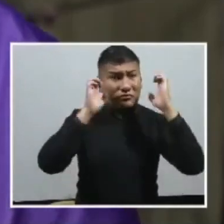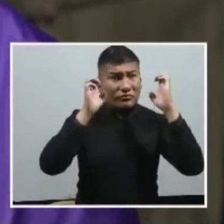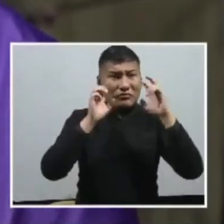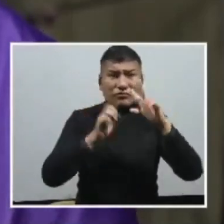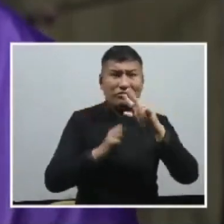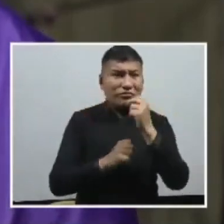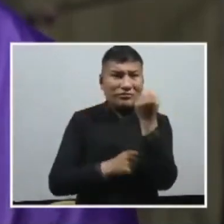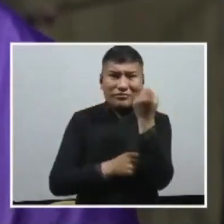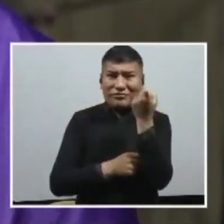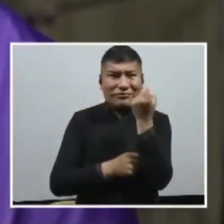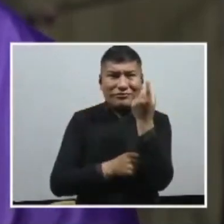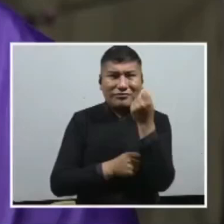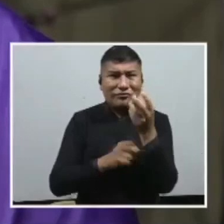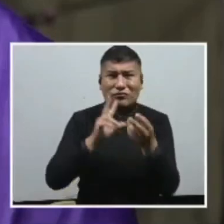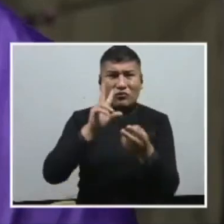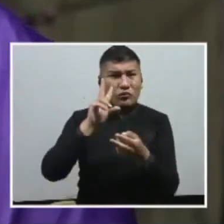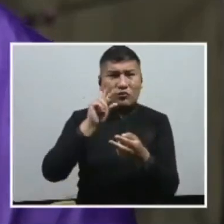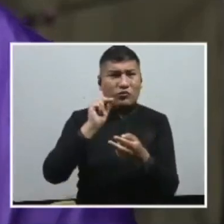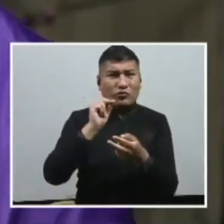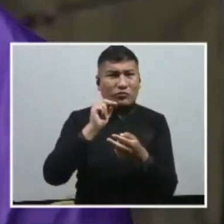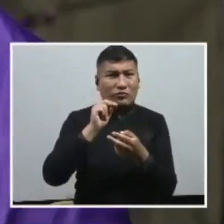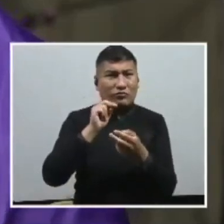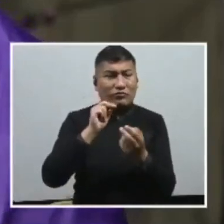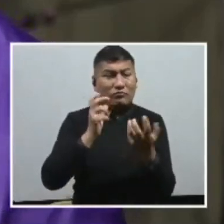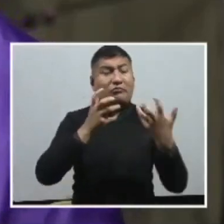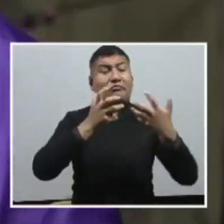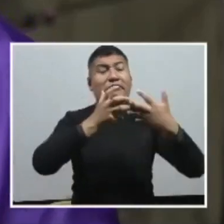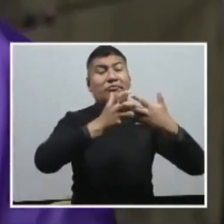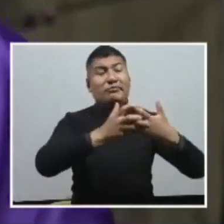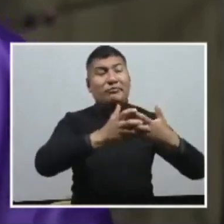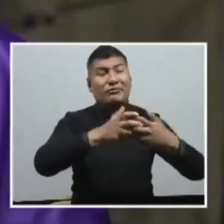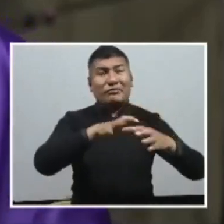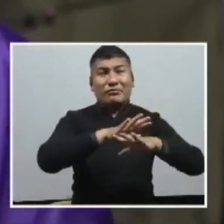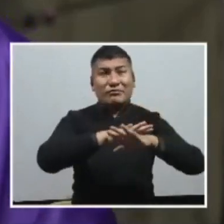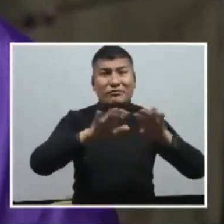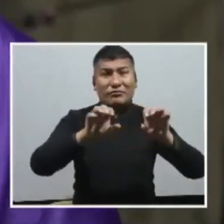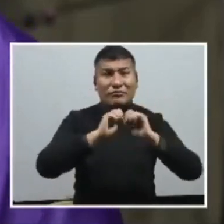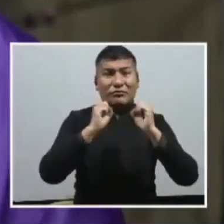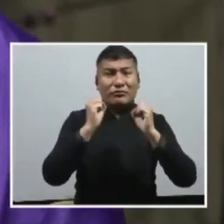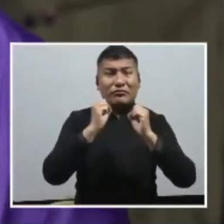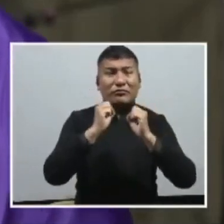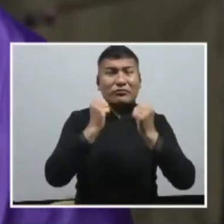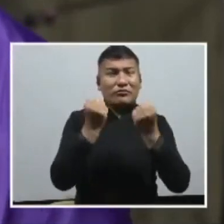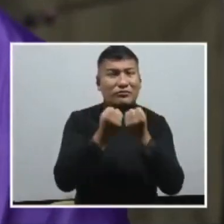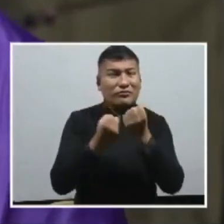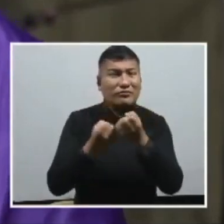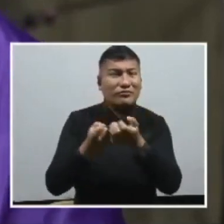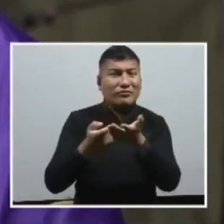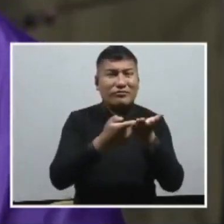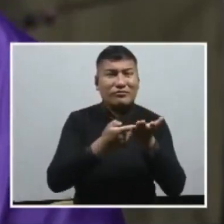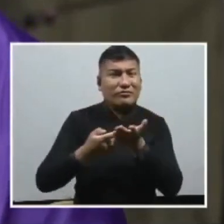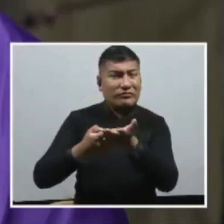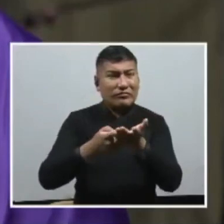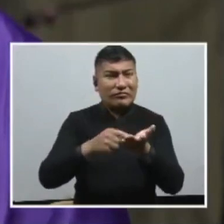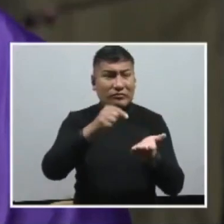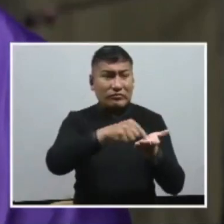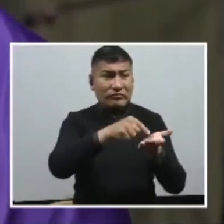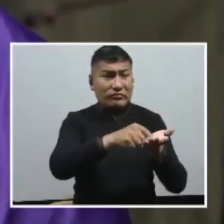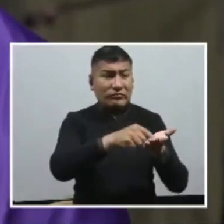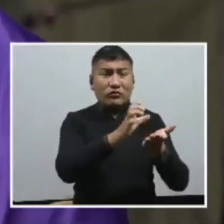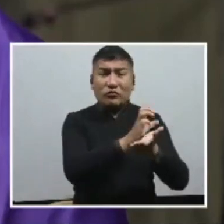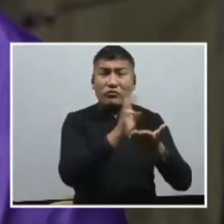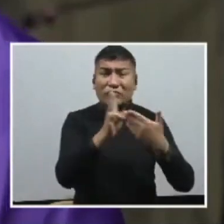entiende, que no ha sido consensuada ni socializada, que lo único que hace es decirnos